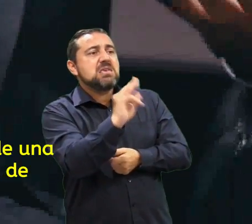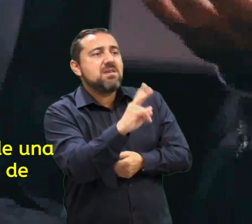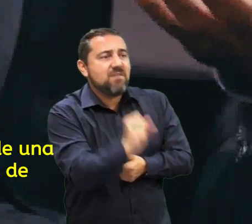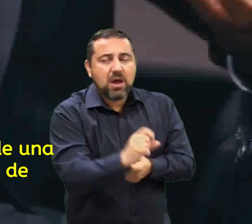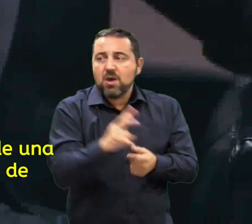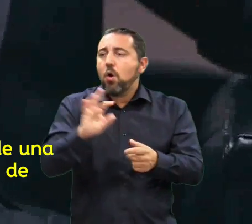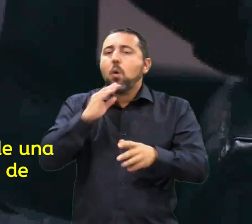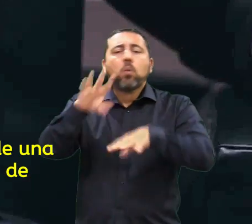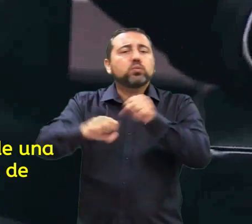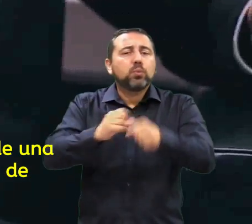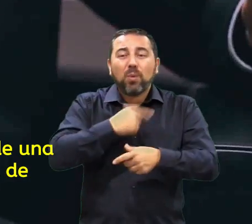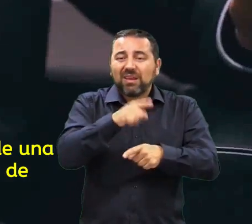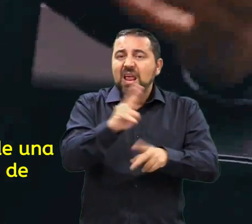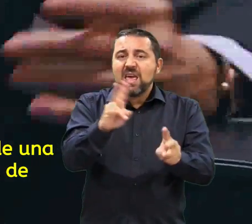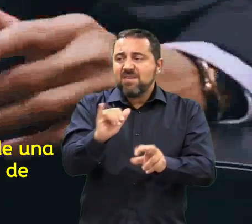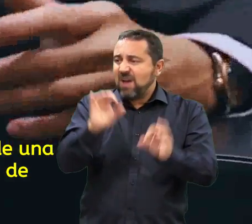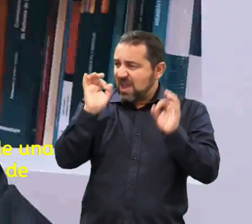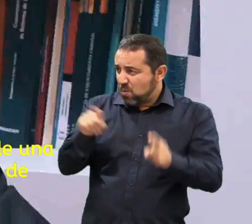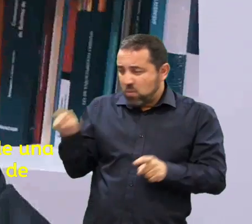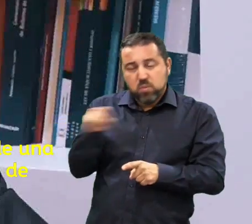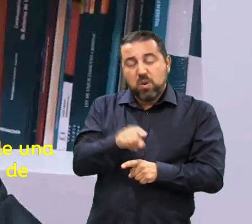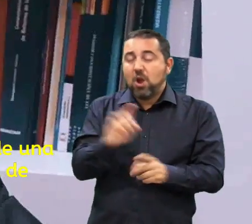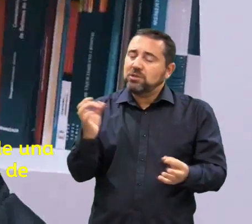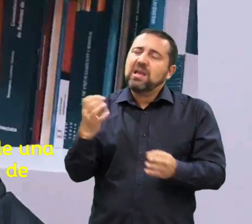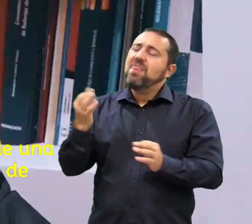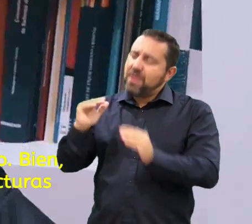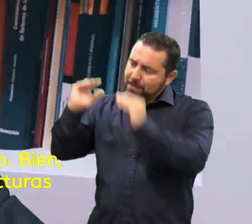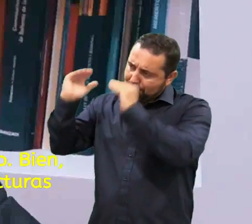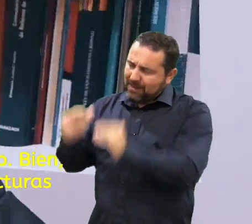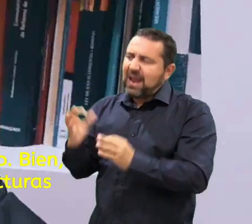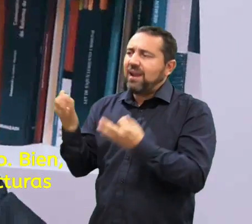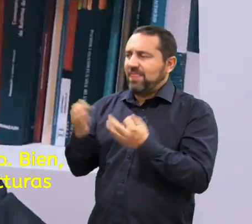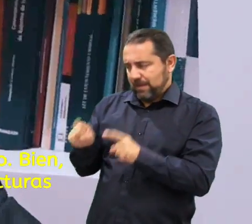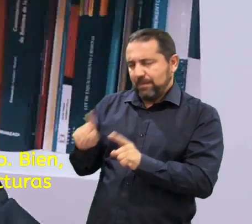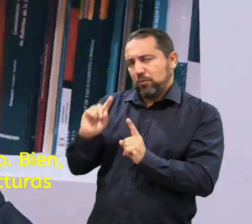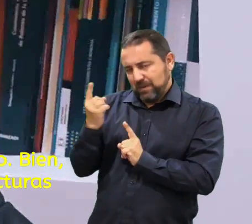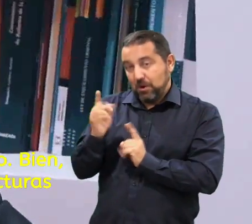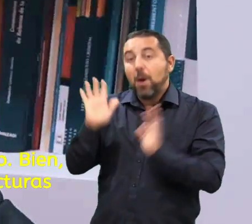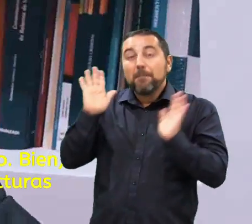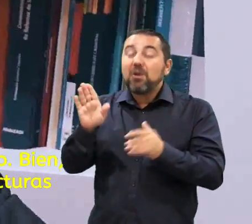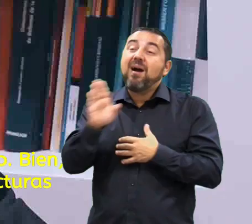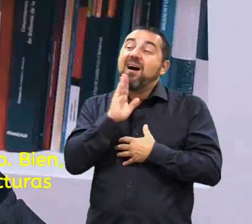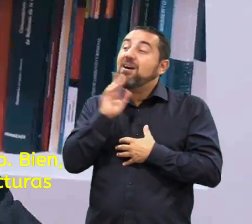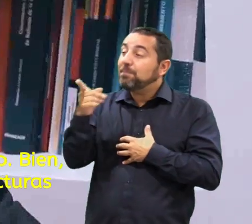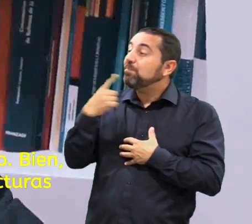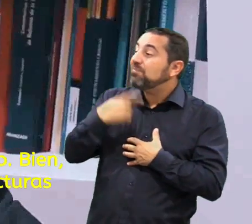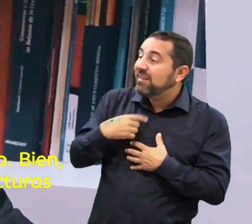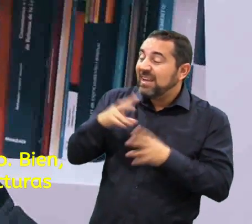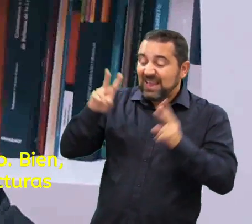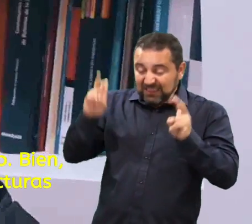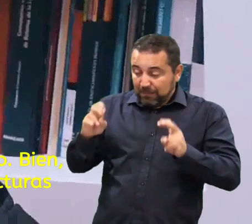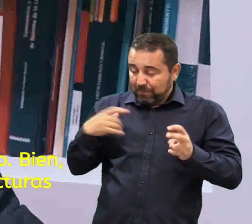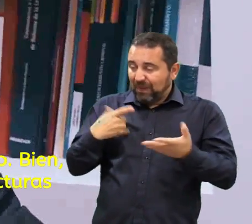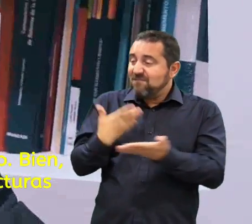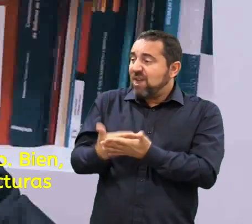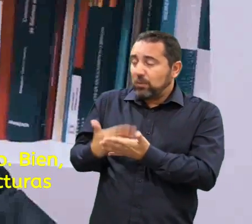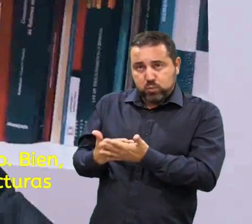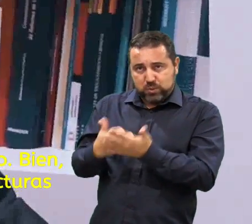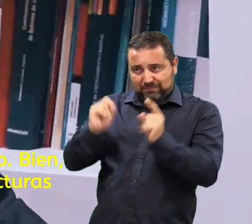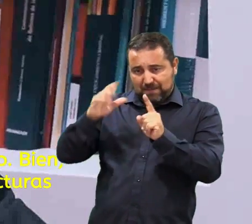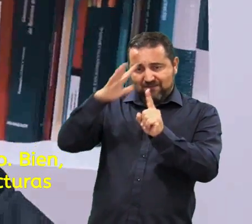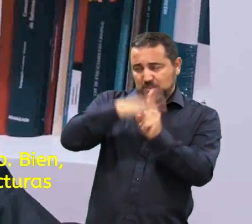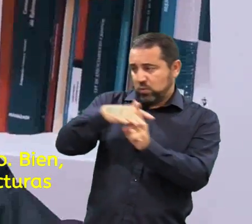de un automóvil o cualquier venta de consumo. Esto es lo primero que habría que hacer, es rebajarlo. Bien, ahí en el caso que tú comentas